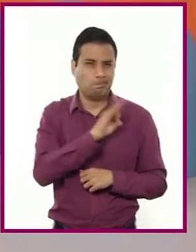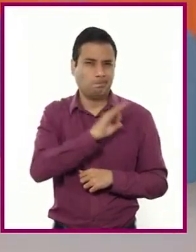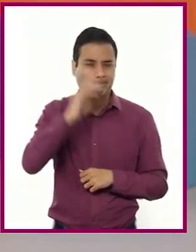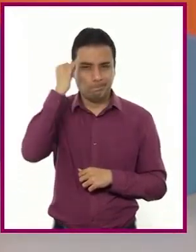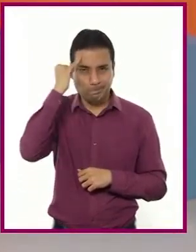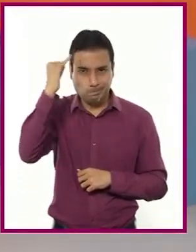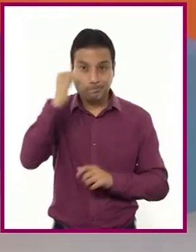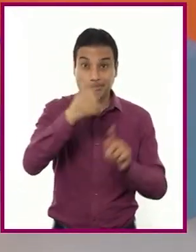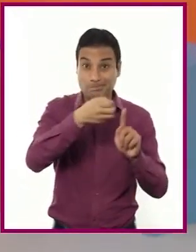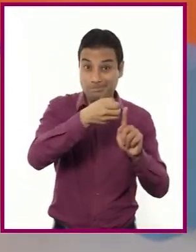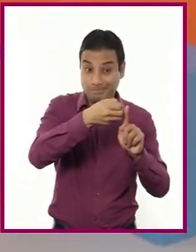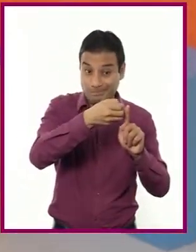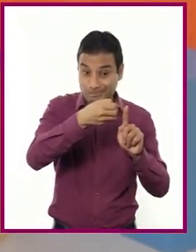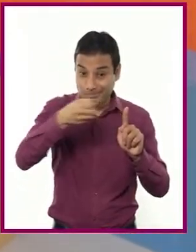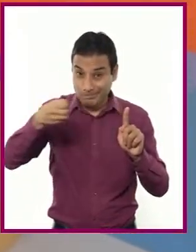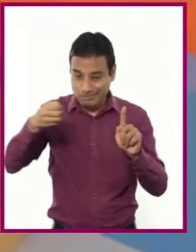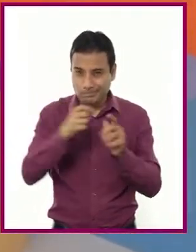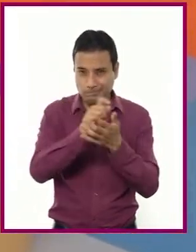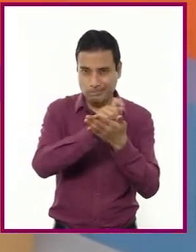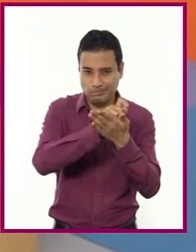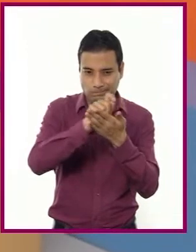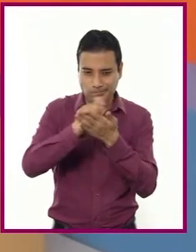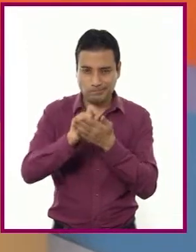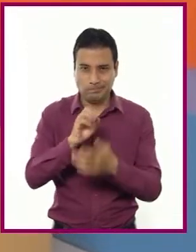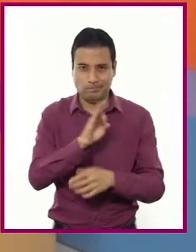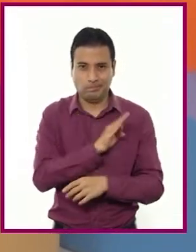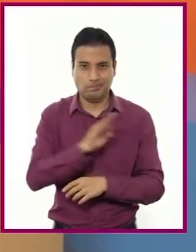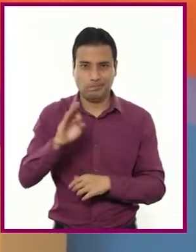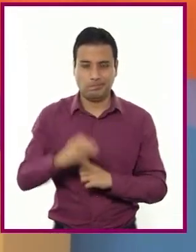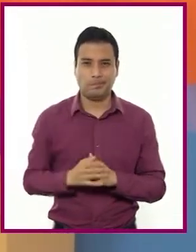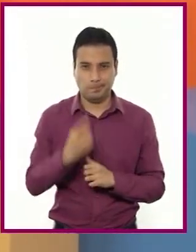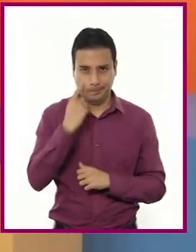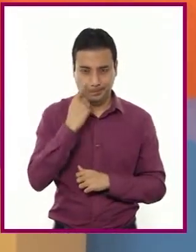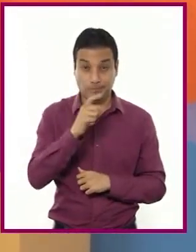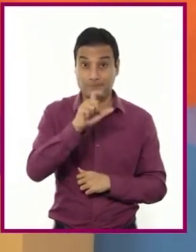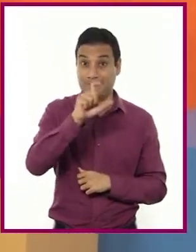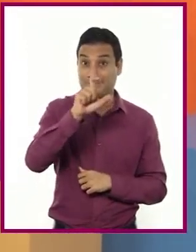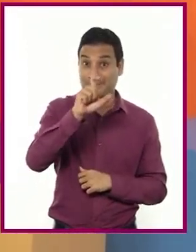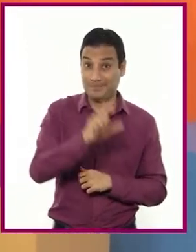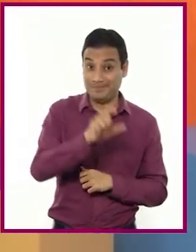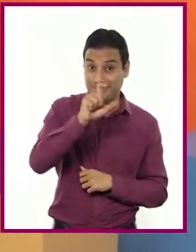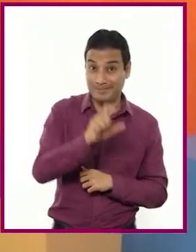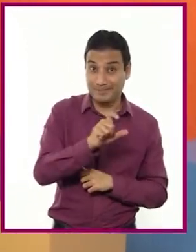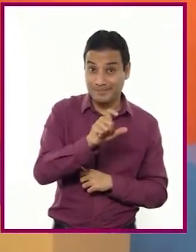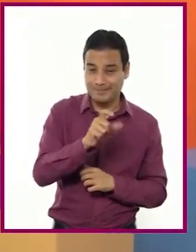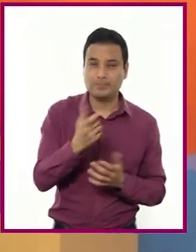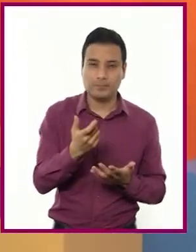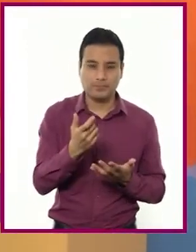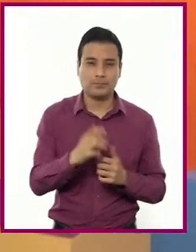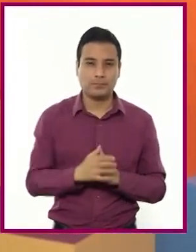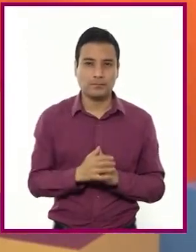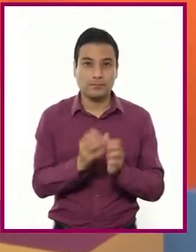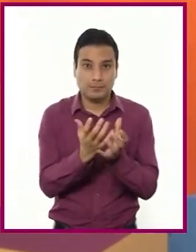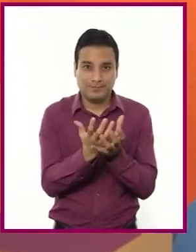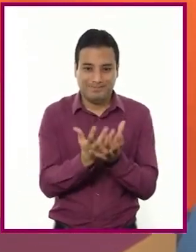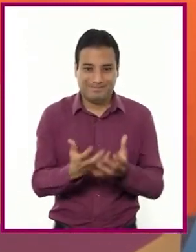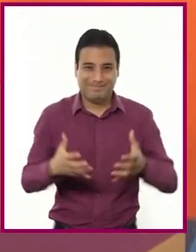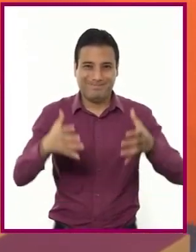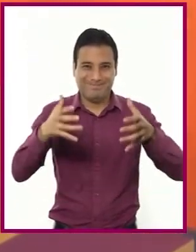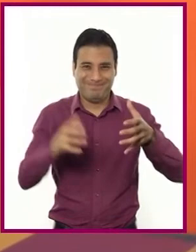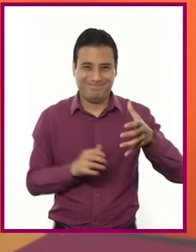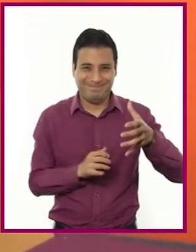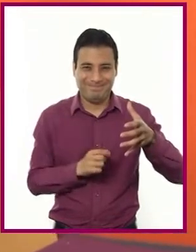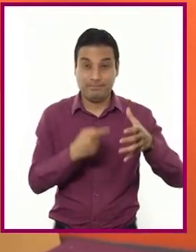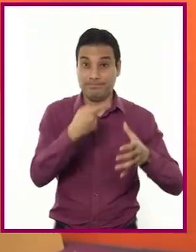para modelar la situación. Establece que X representa el número de galones que se necesitan de